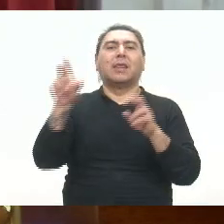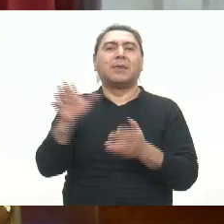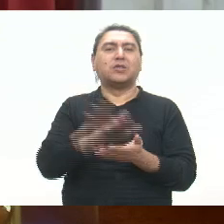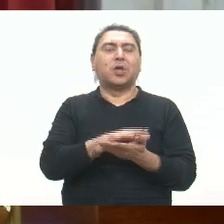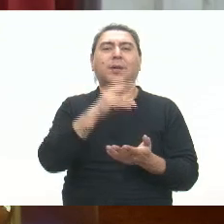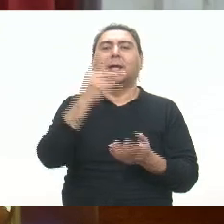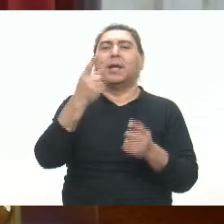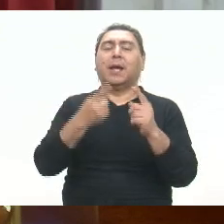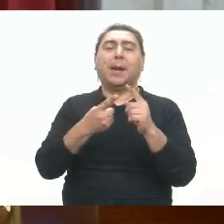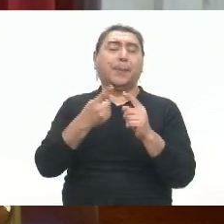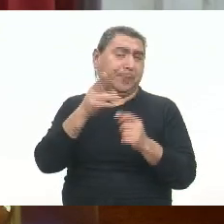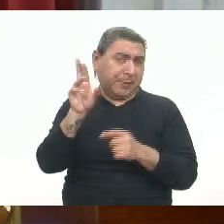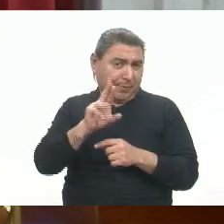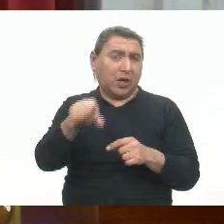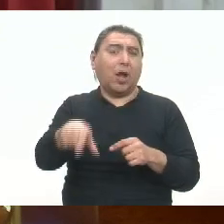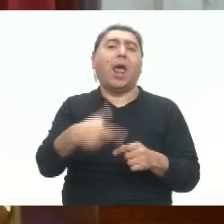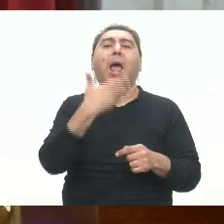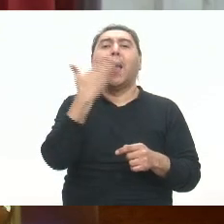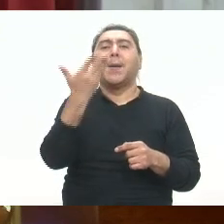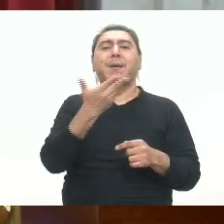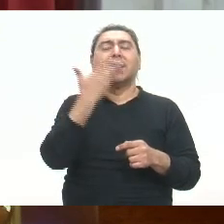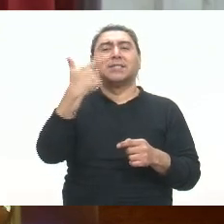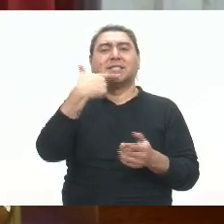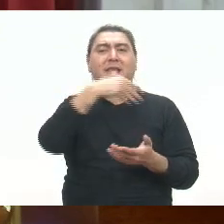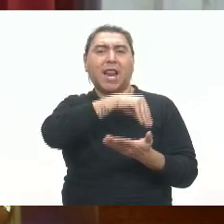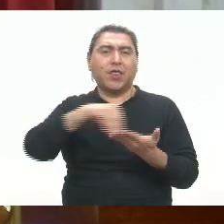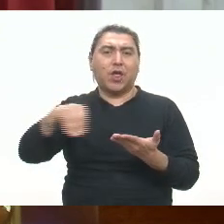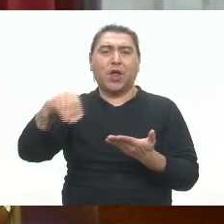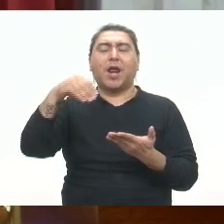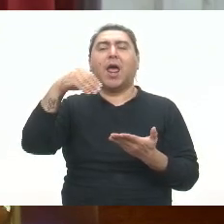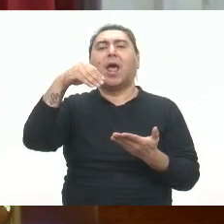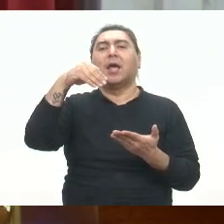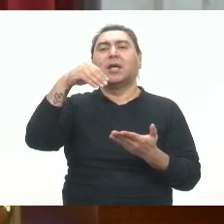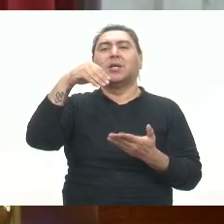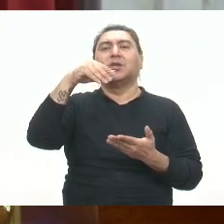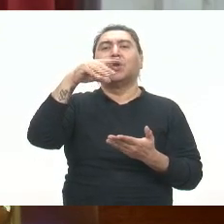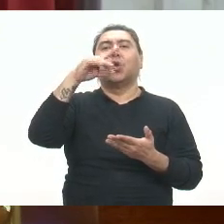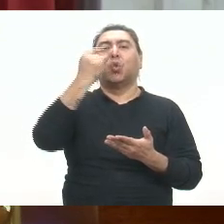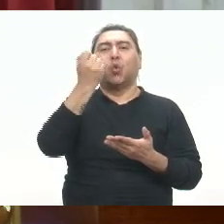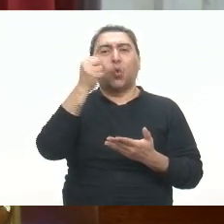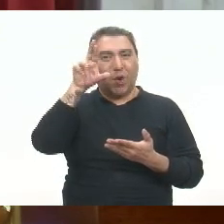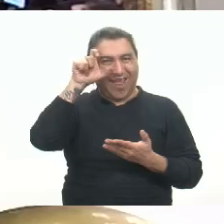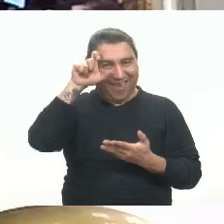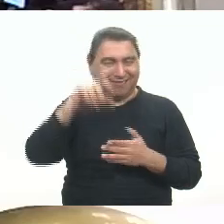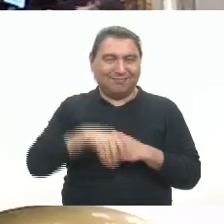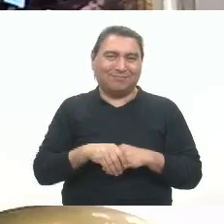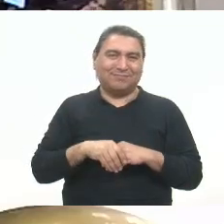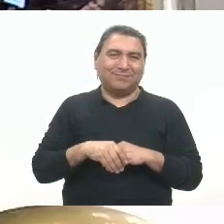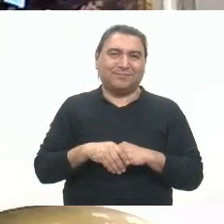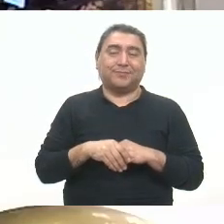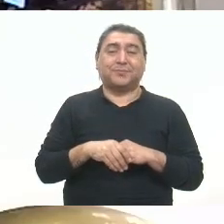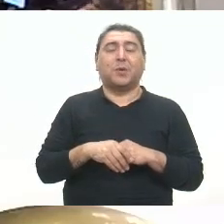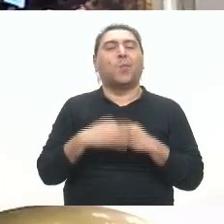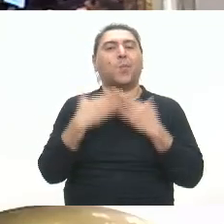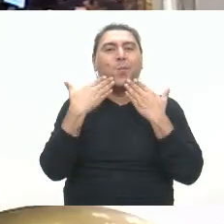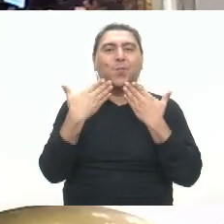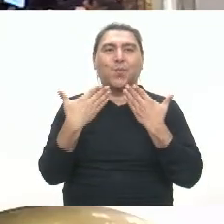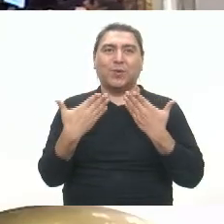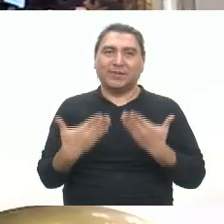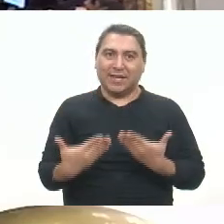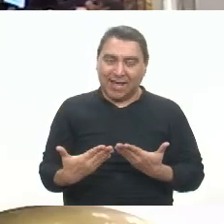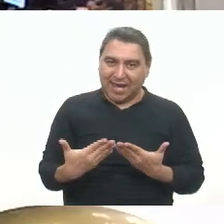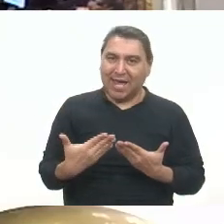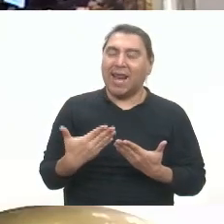en esta oportunidad tiene la palabra la senadora María Eugenia duré Muchas gracias